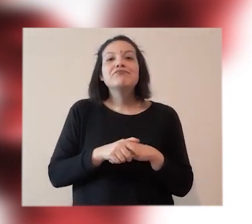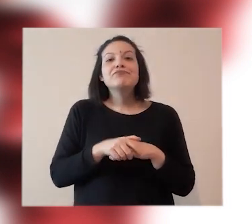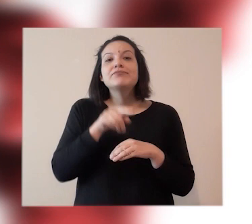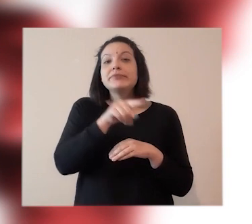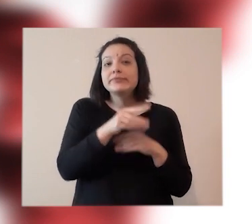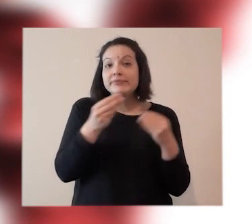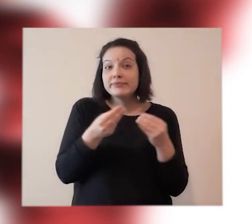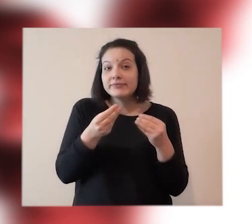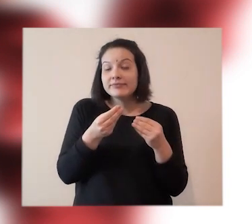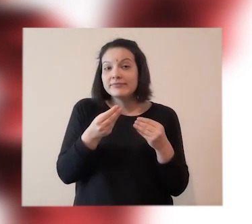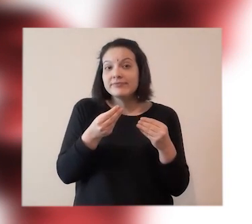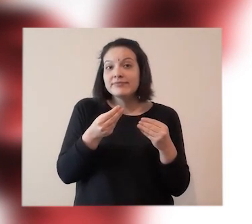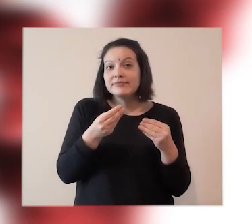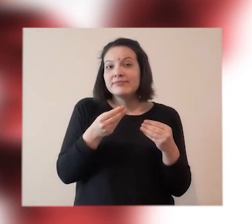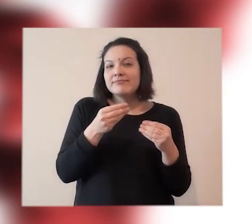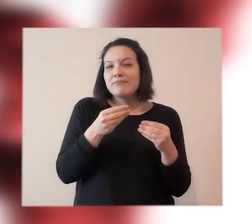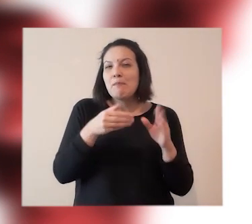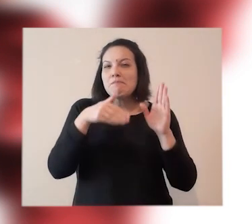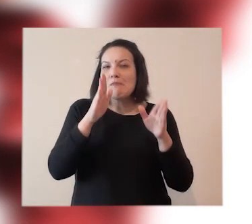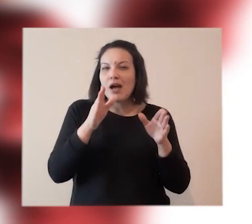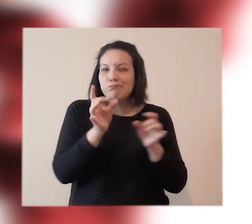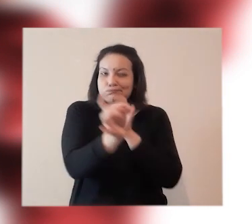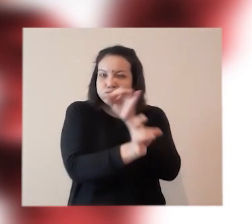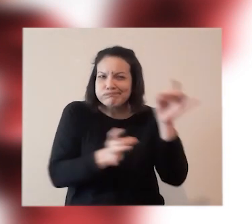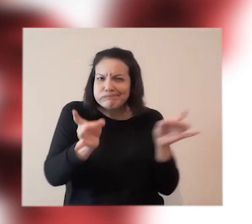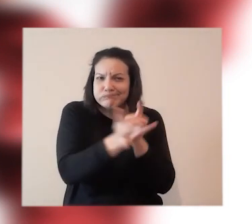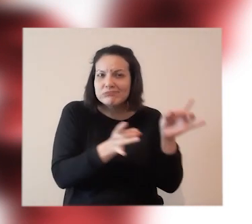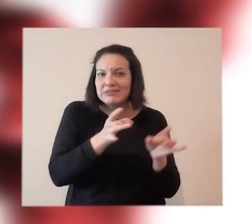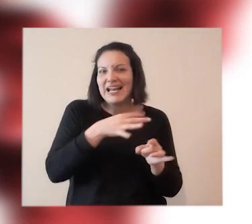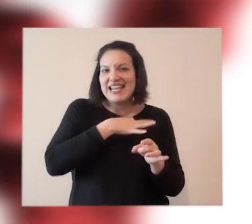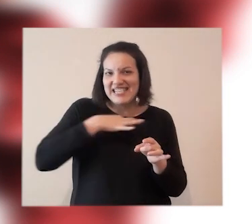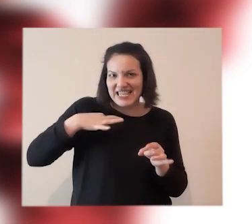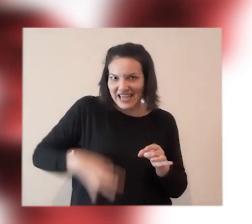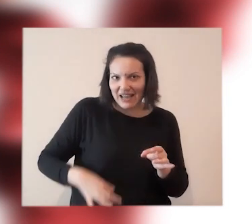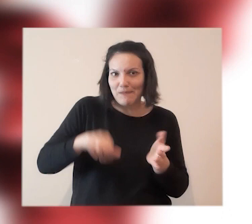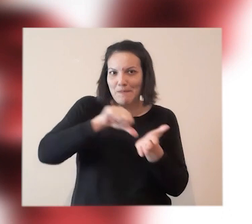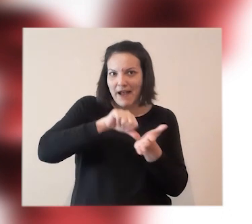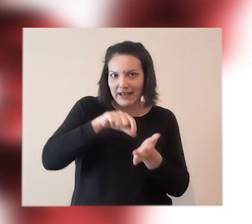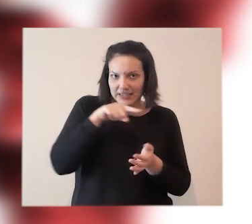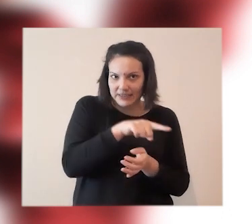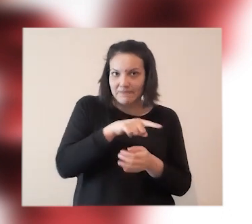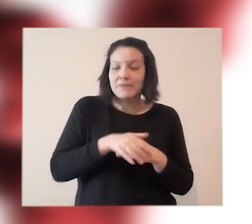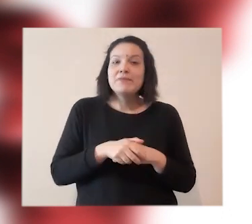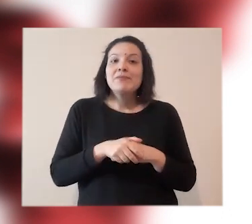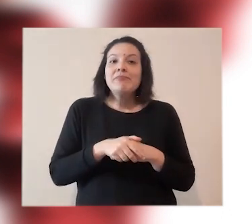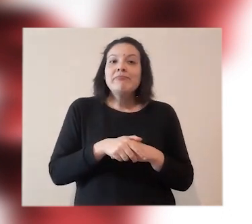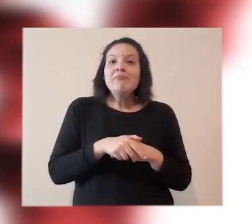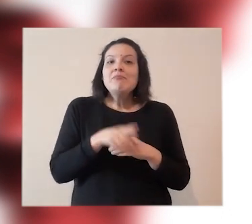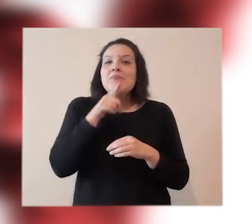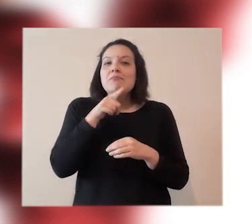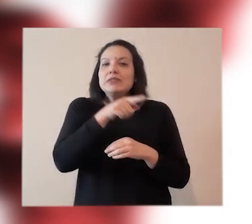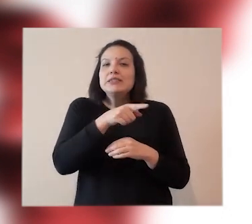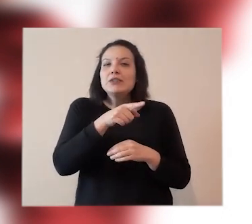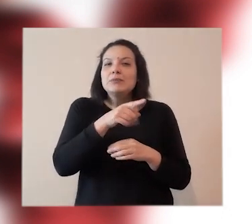Fue confinado, como les decía, básicamente en la región de China. Bueno, y aparentemente el foco de inicio,